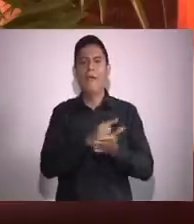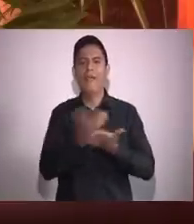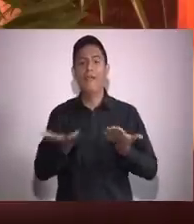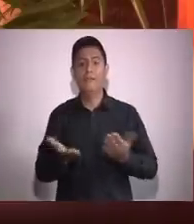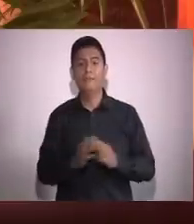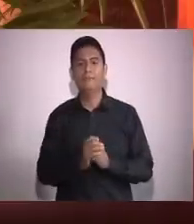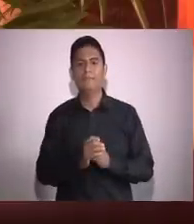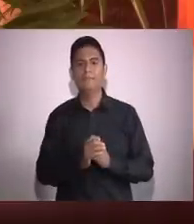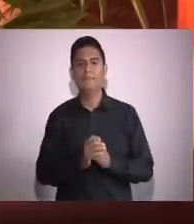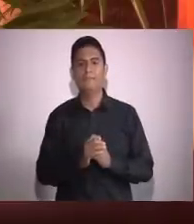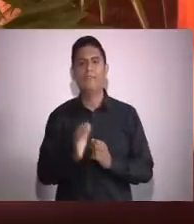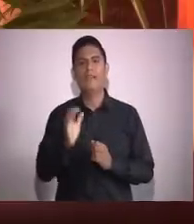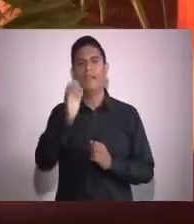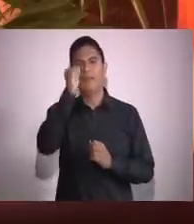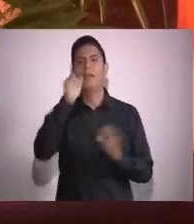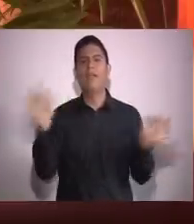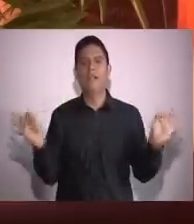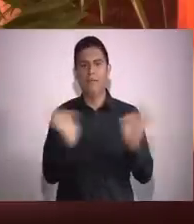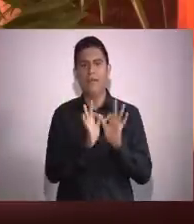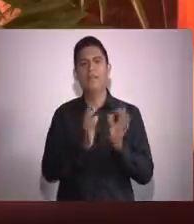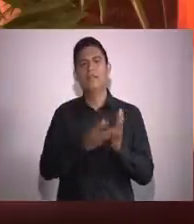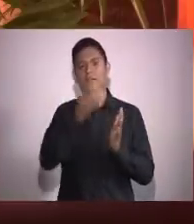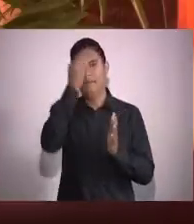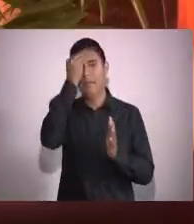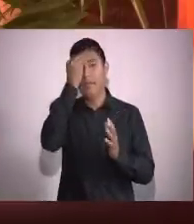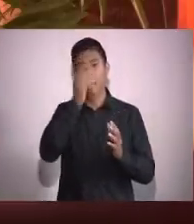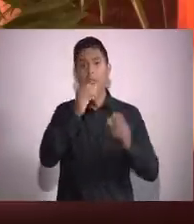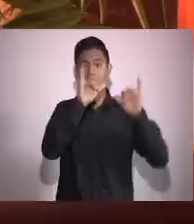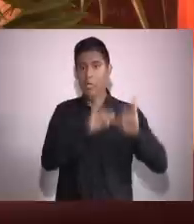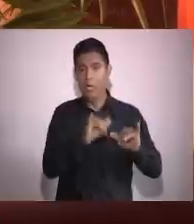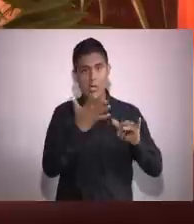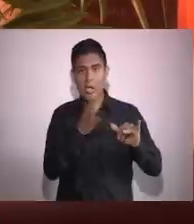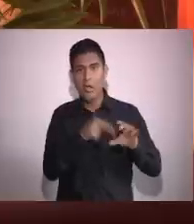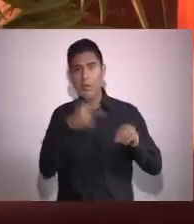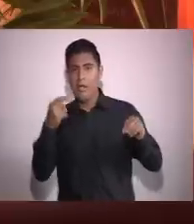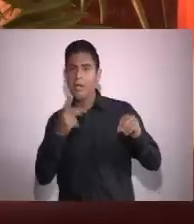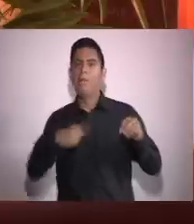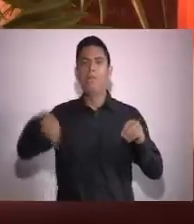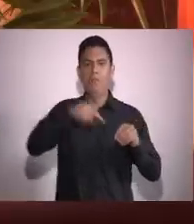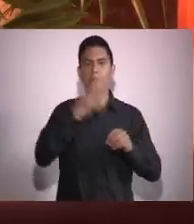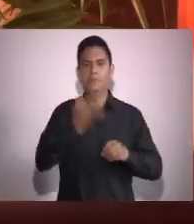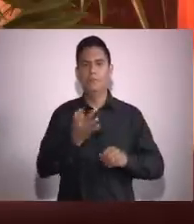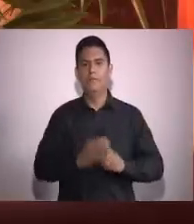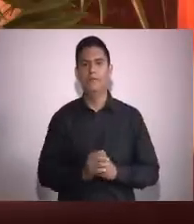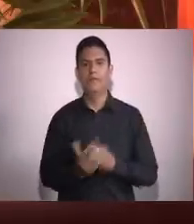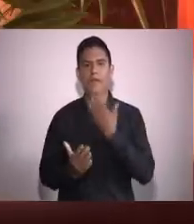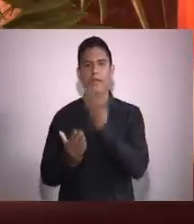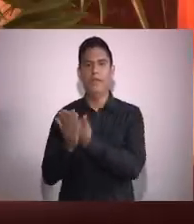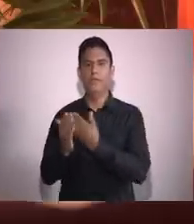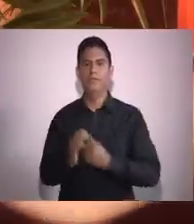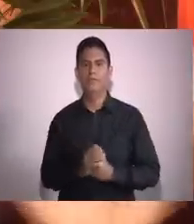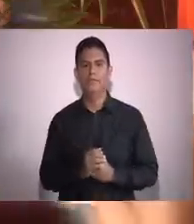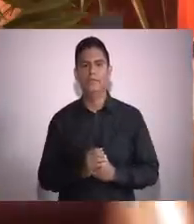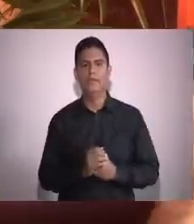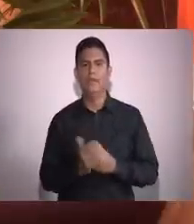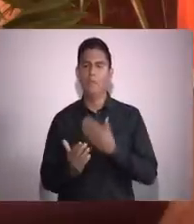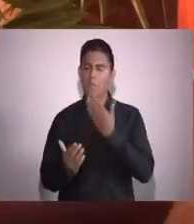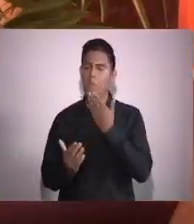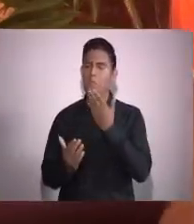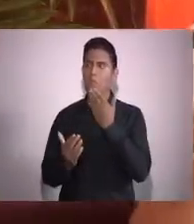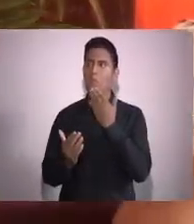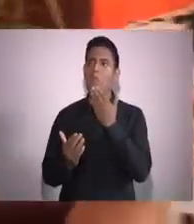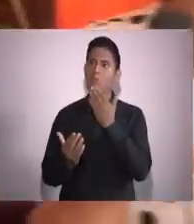cantón. Así es como nos habla nuestro eslogan, si no te quedas, vuelves a nuestro cantón. Gracias.